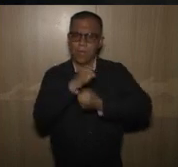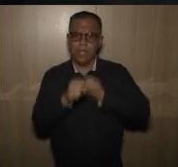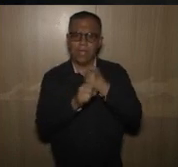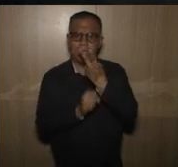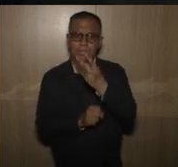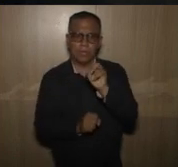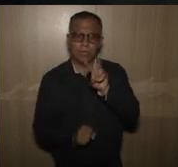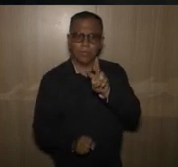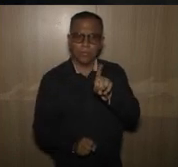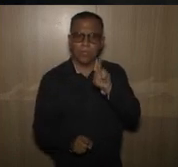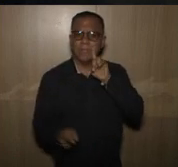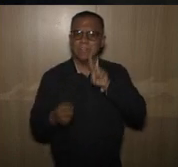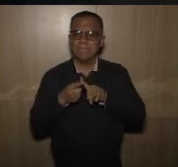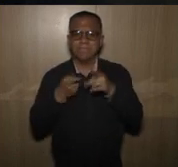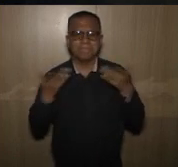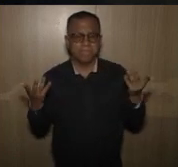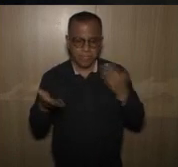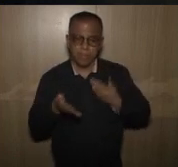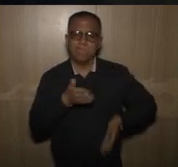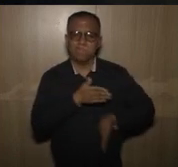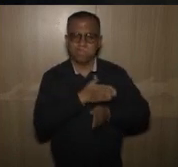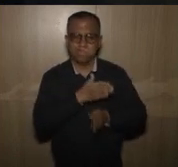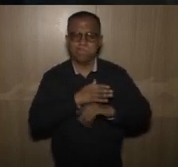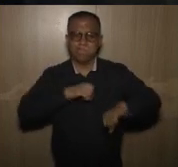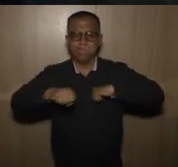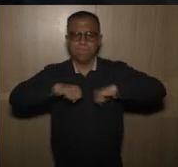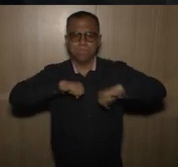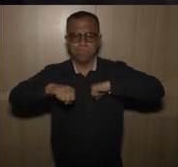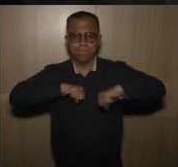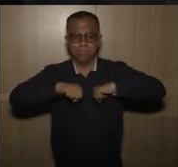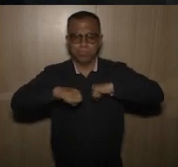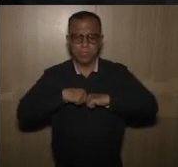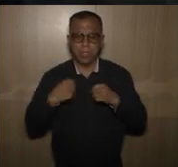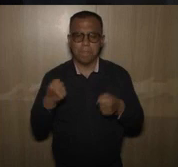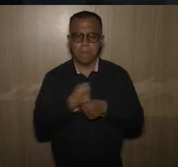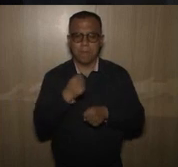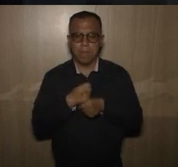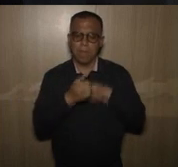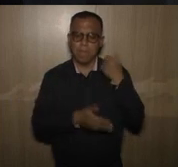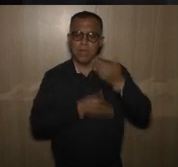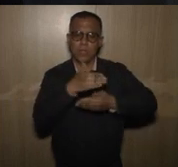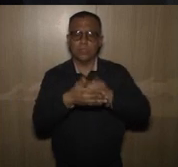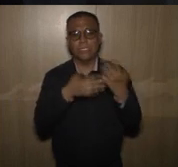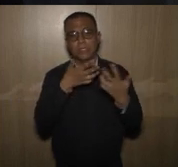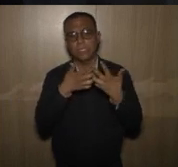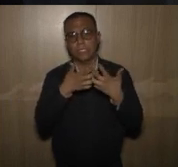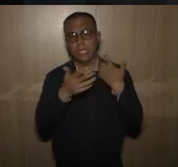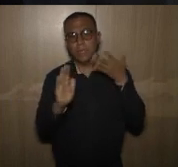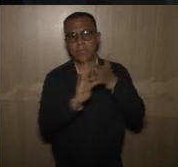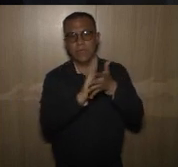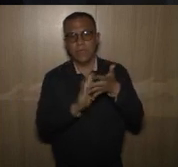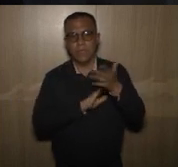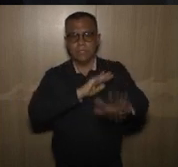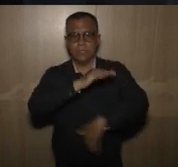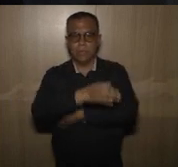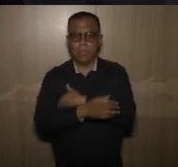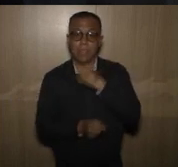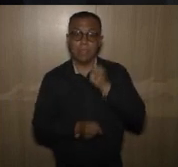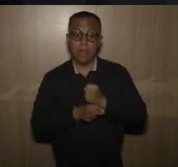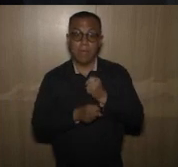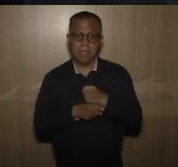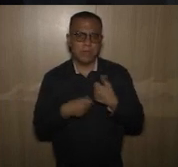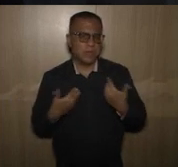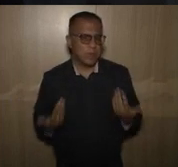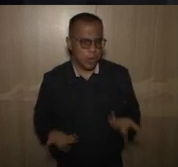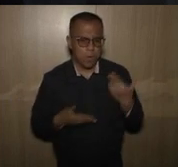2021? De cara a continuar fortaleciendo los sistemas de información del Ministerio, trabajaremos